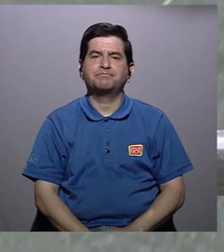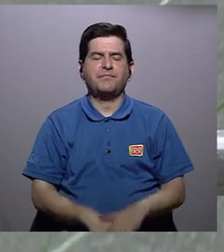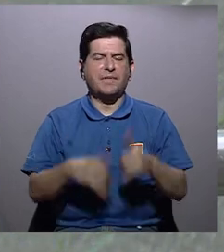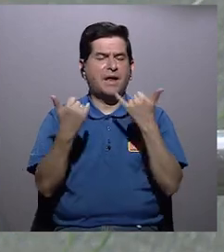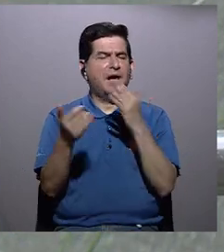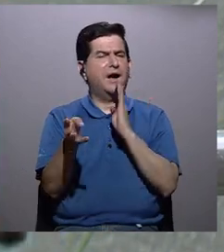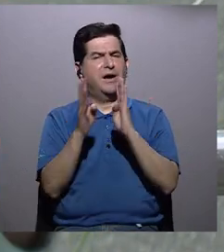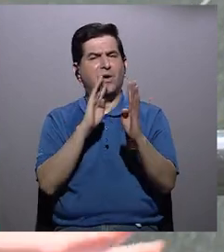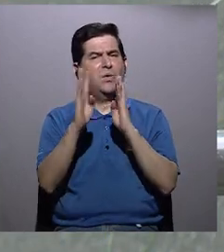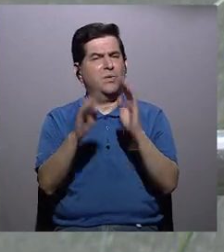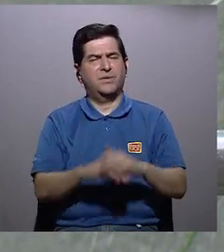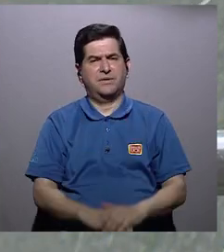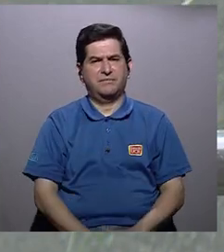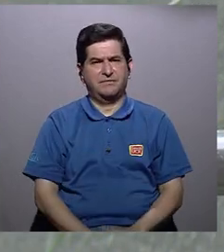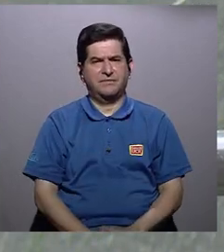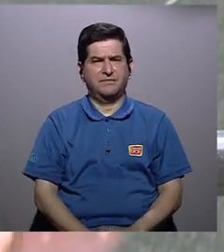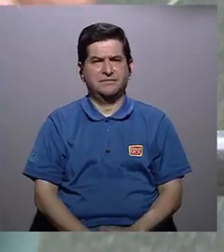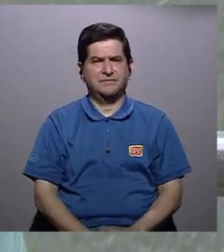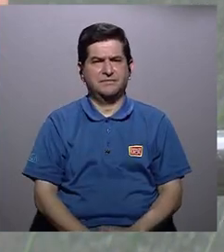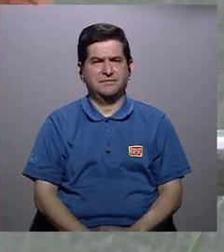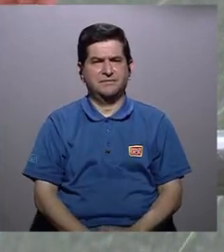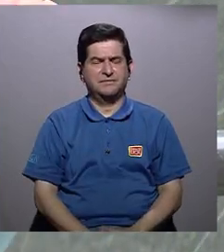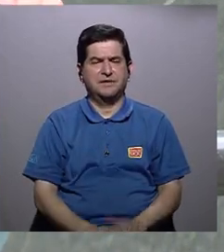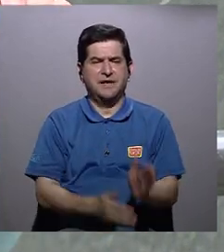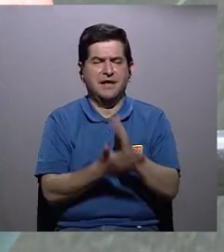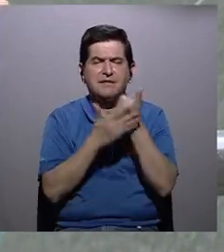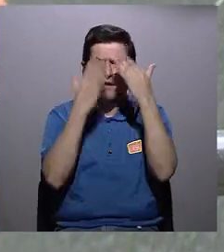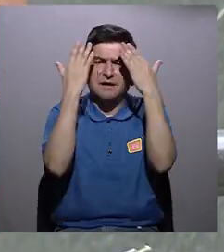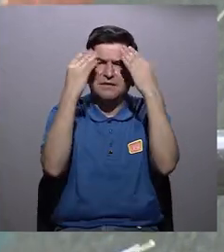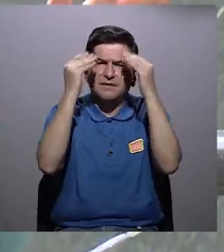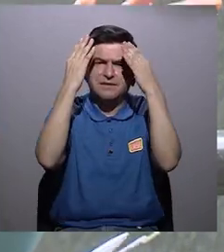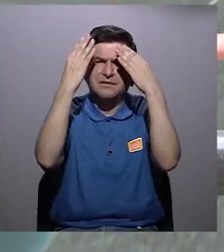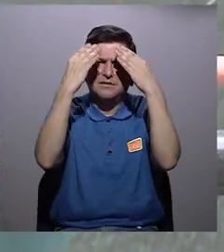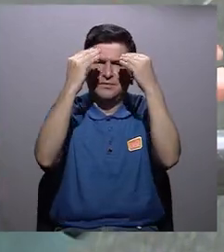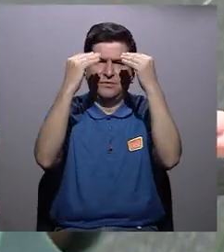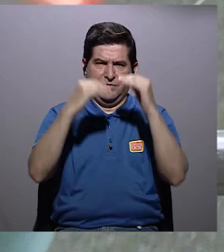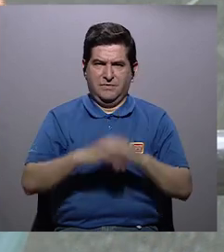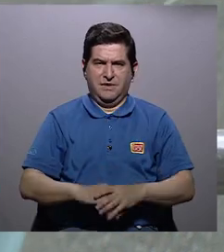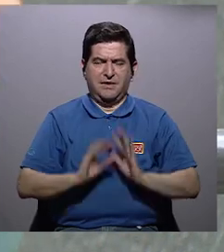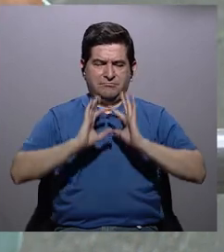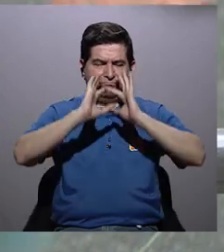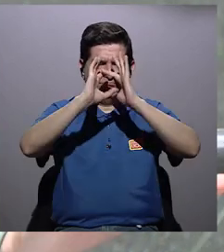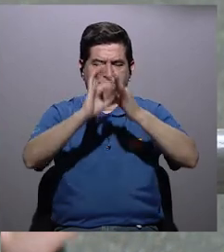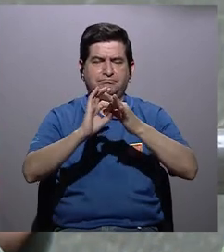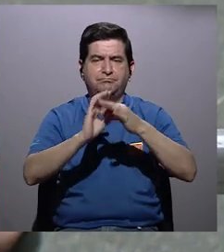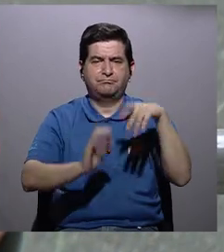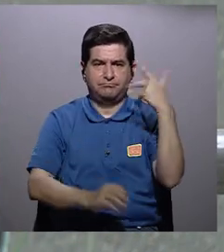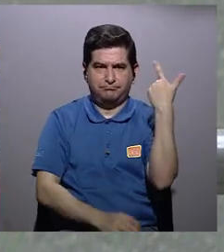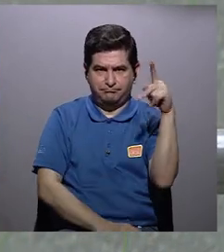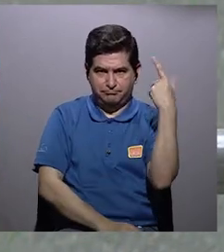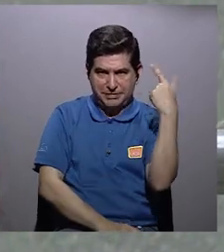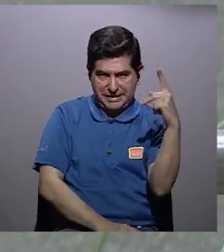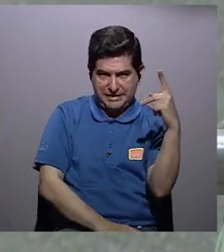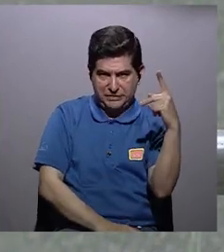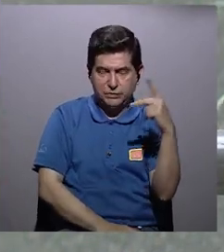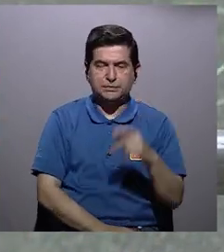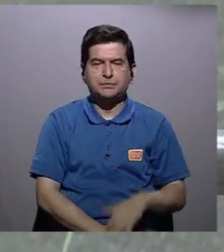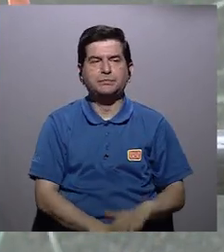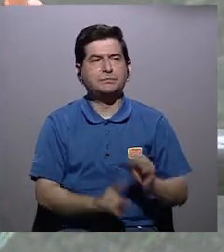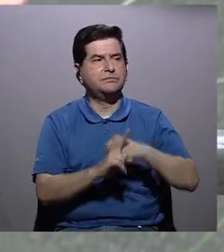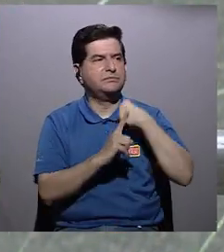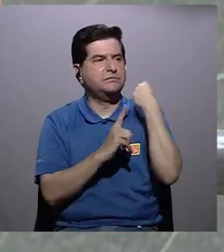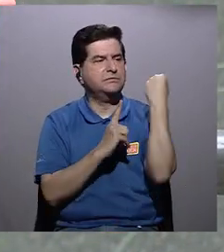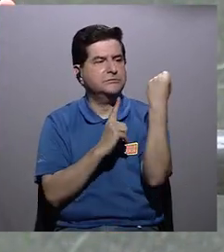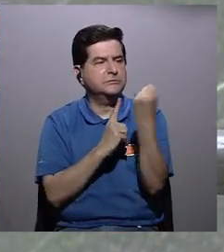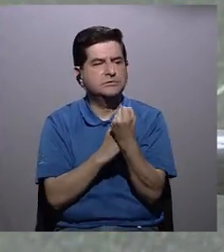Hablemos ahora un poco acerca de, digamos, de algunos datos con respecto a los riesgos, a la cuestión